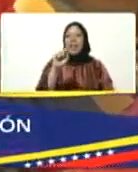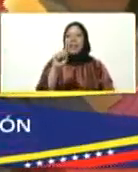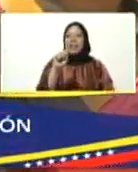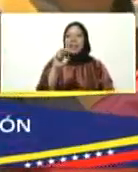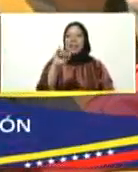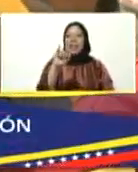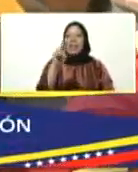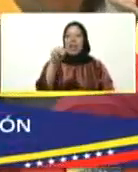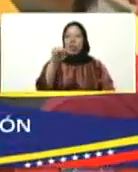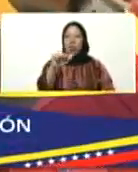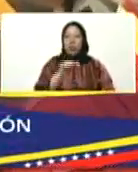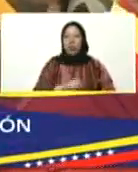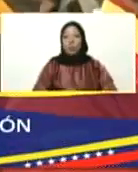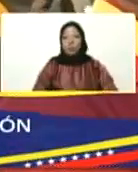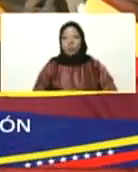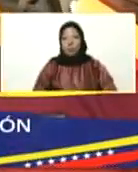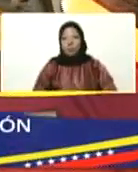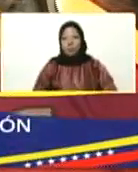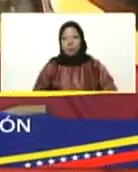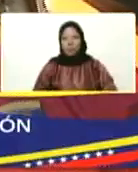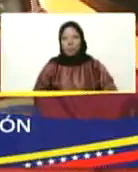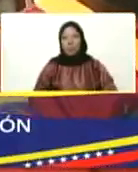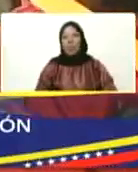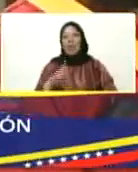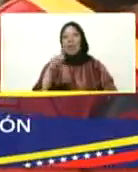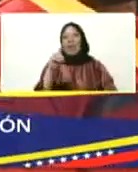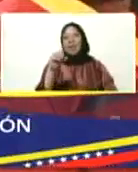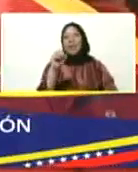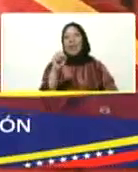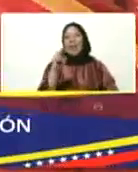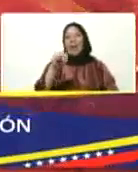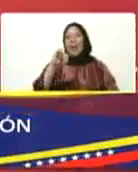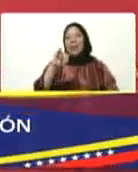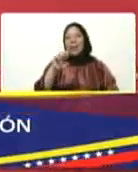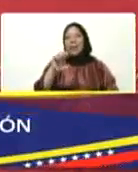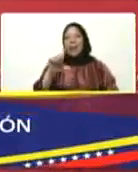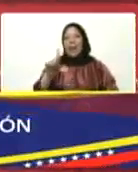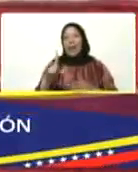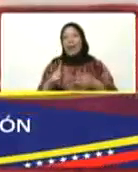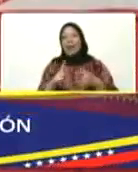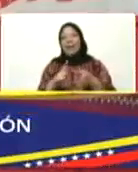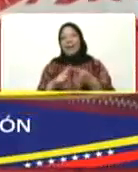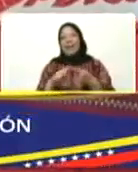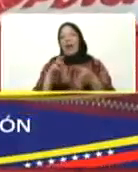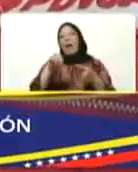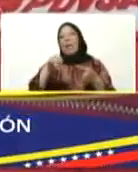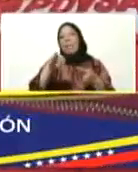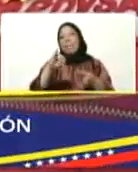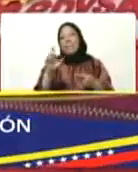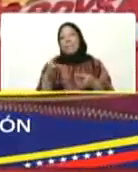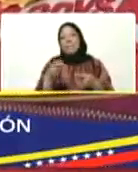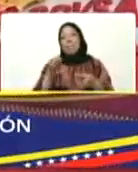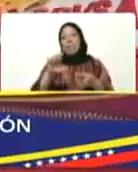Ramón Cristóbal, Daniel José, Miguel José, Víctor